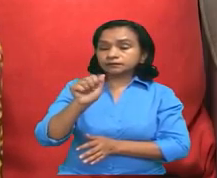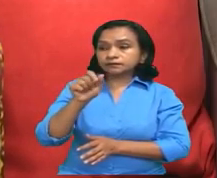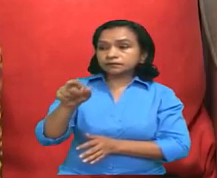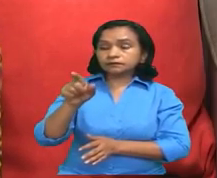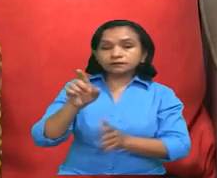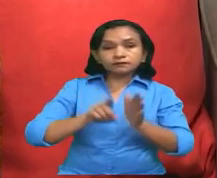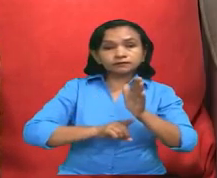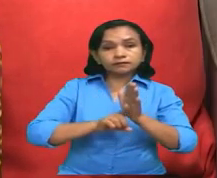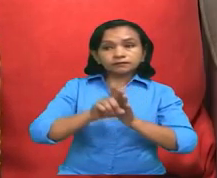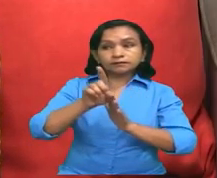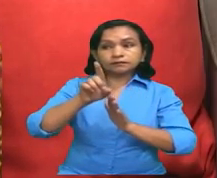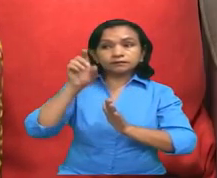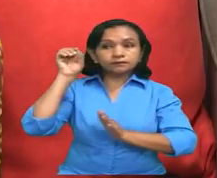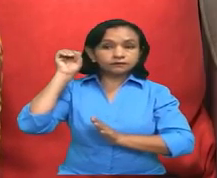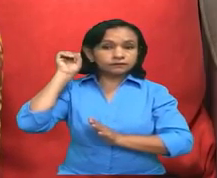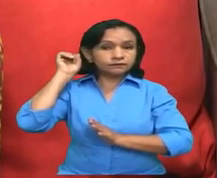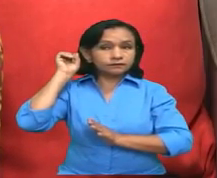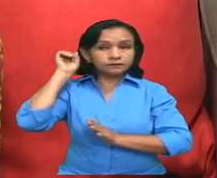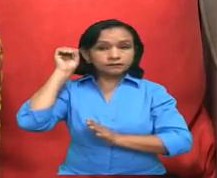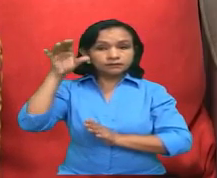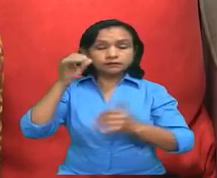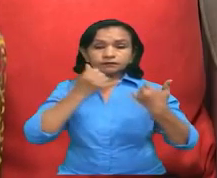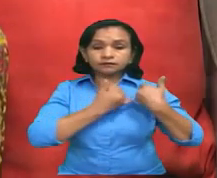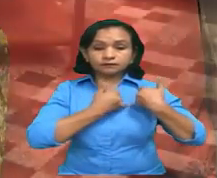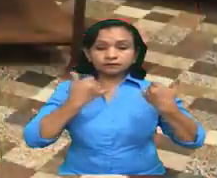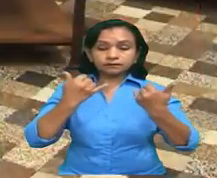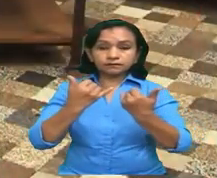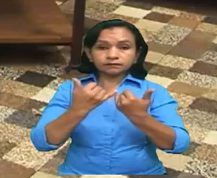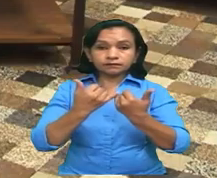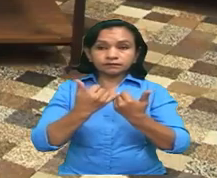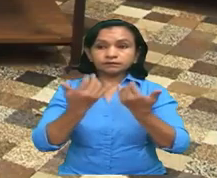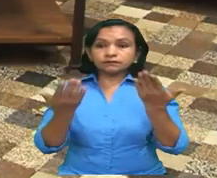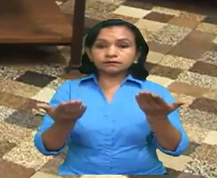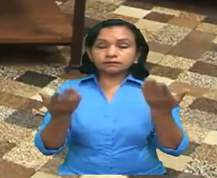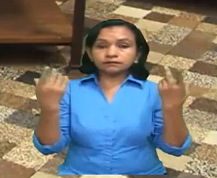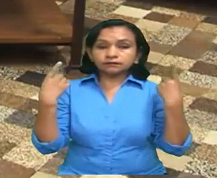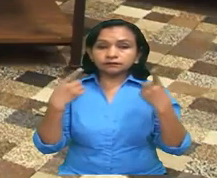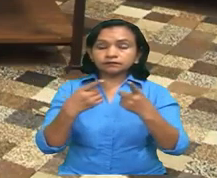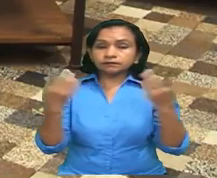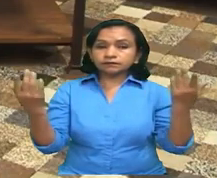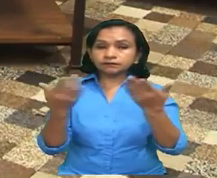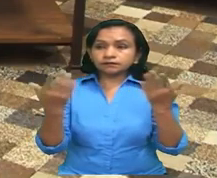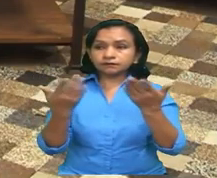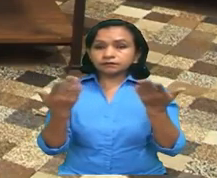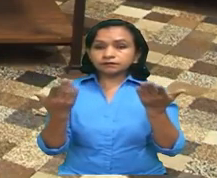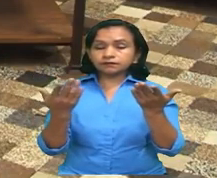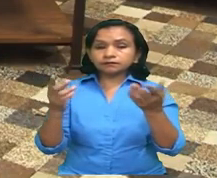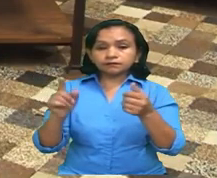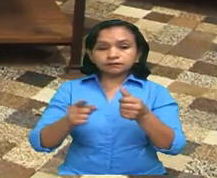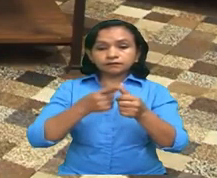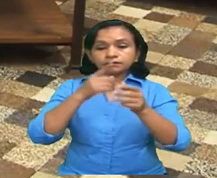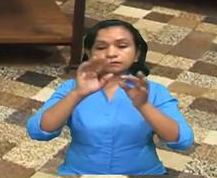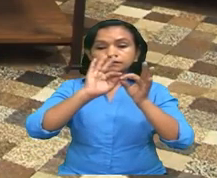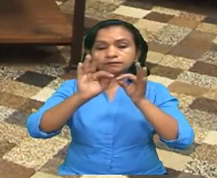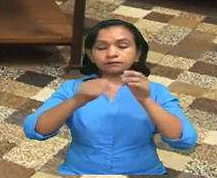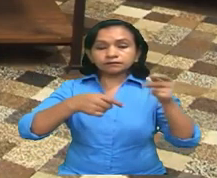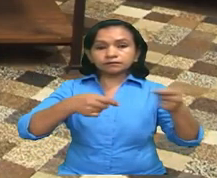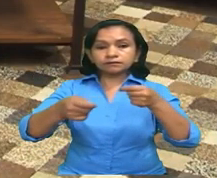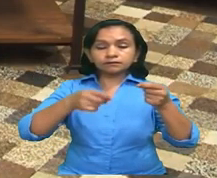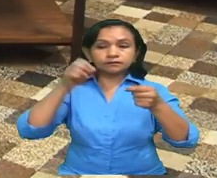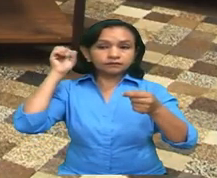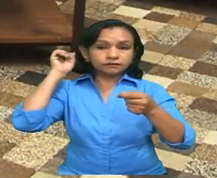Muchas gracias, amigos televidentes, por continuar con nosotros en nuestro programa desde el Parlamento. Antes de hacer la pausa, nosotros conversábamos